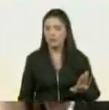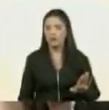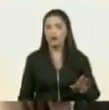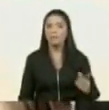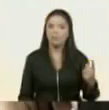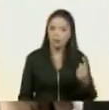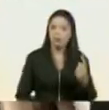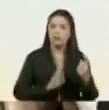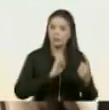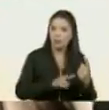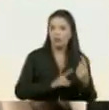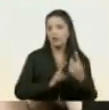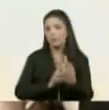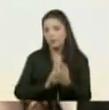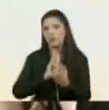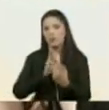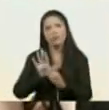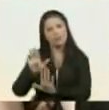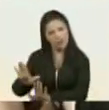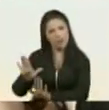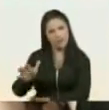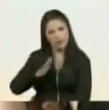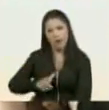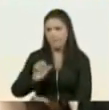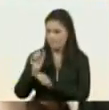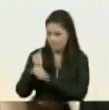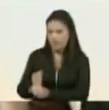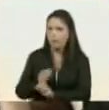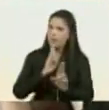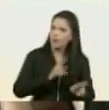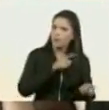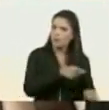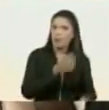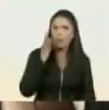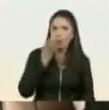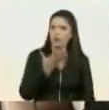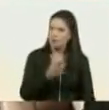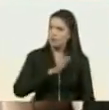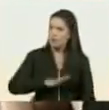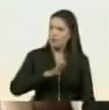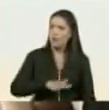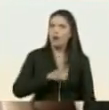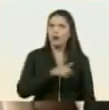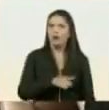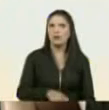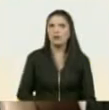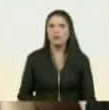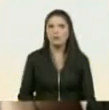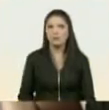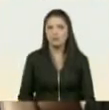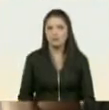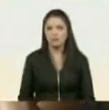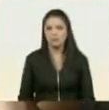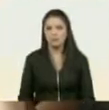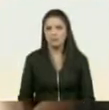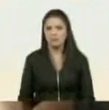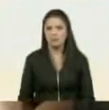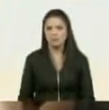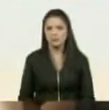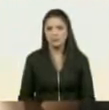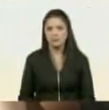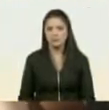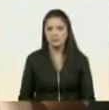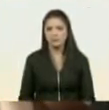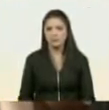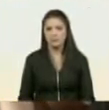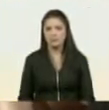vamos pregunta por pregunta, ¿sí? Pero ya va, mi amor, déjame responderle a Sonsiré, que está allá atrás, lejos y no se le escucha bien que me está diciendo,